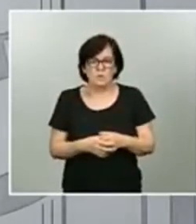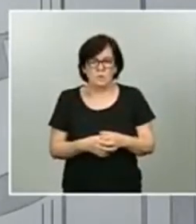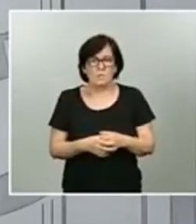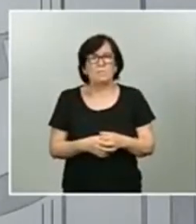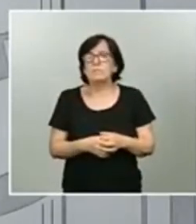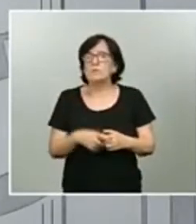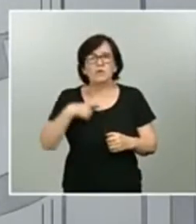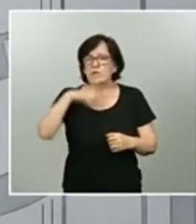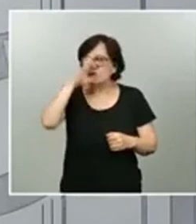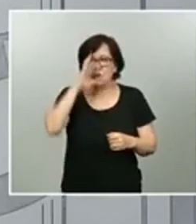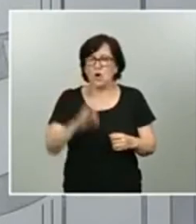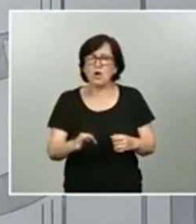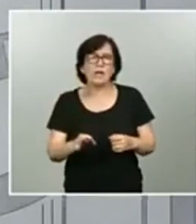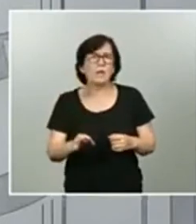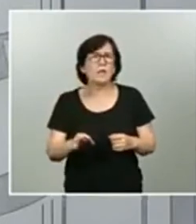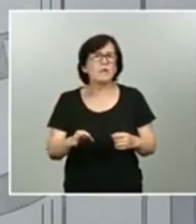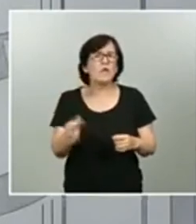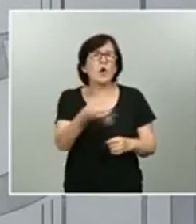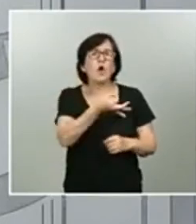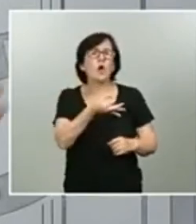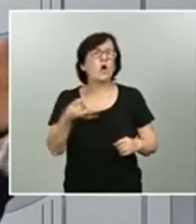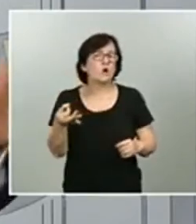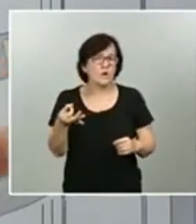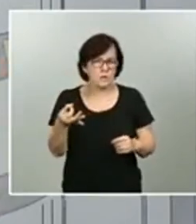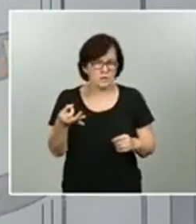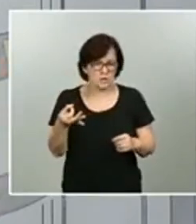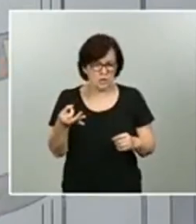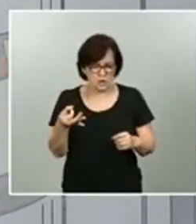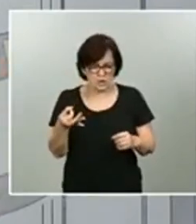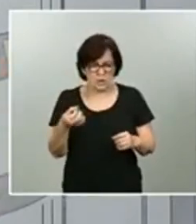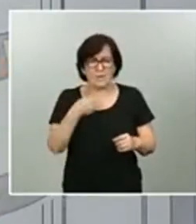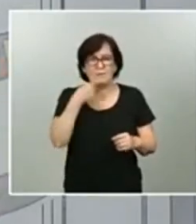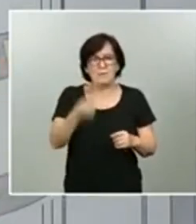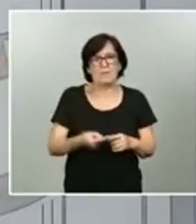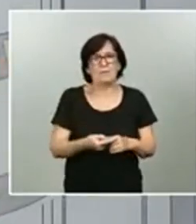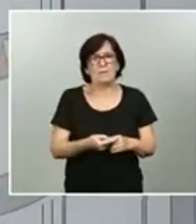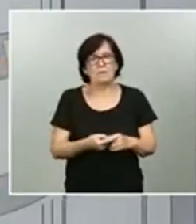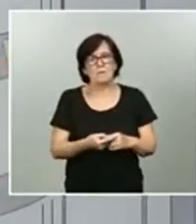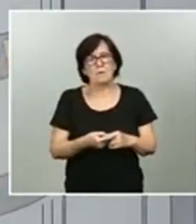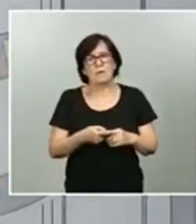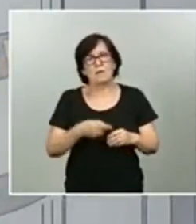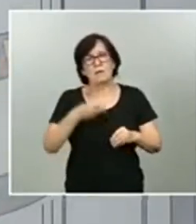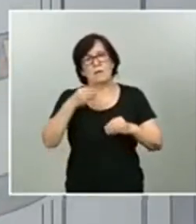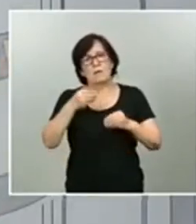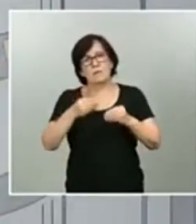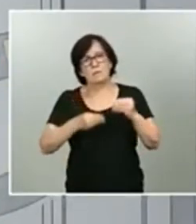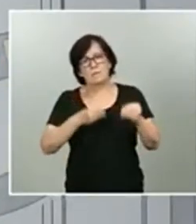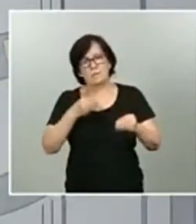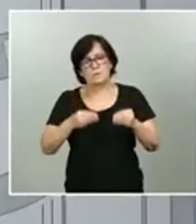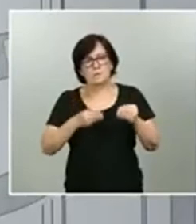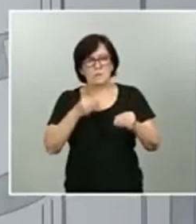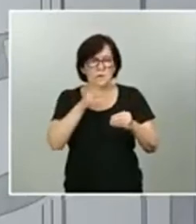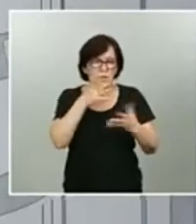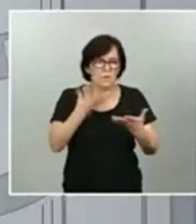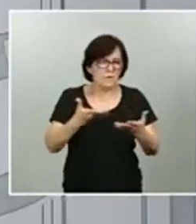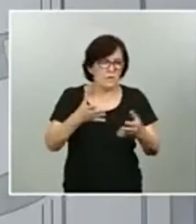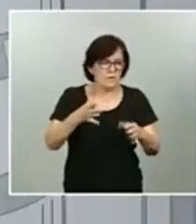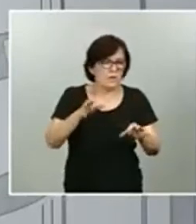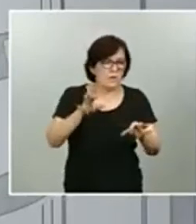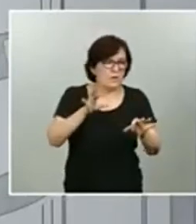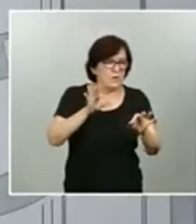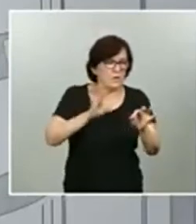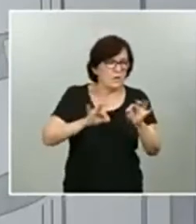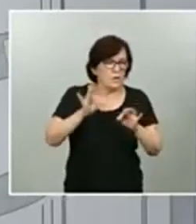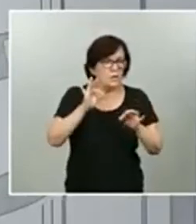dire il MES lo prende. A parte che dicevamo anche con il ministro Sánchez, il